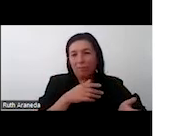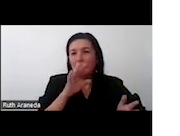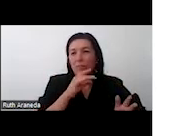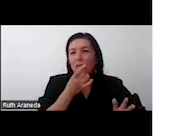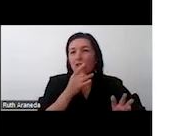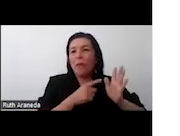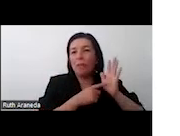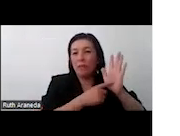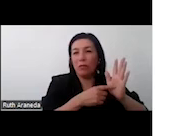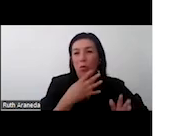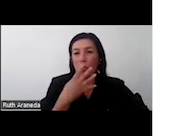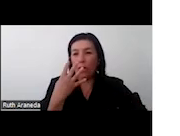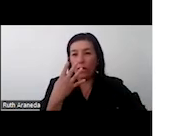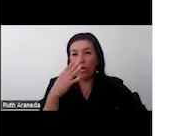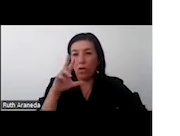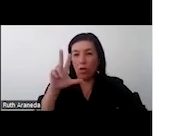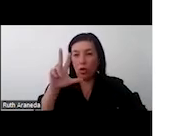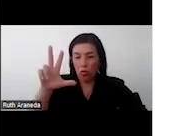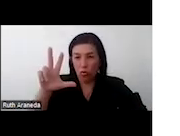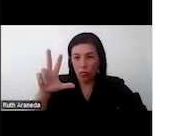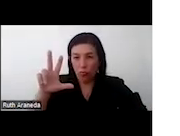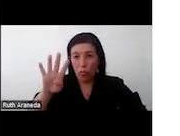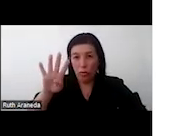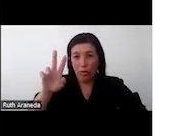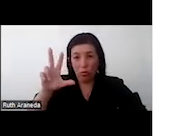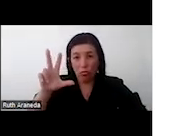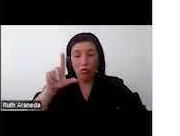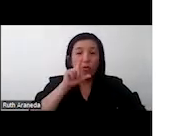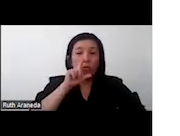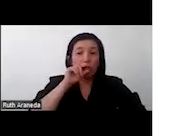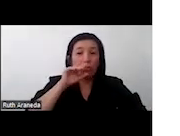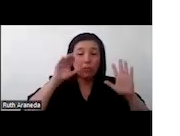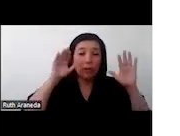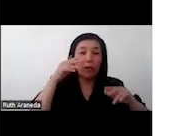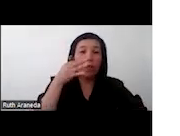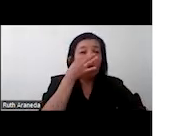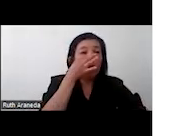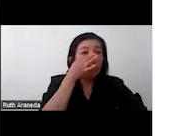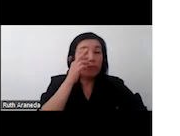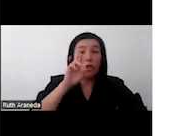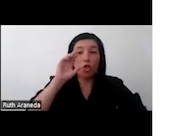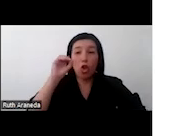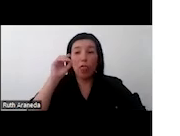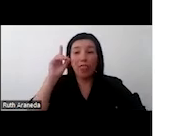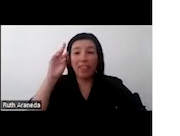presentaron 48 aves. Fue las aves, digamos, que observó Rodrigo